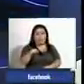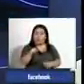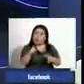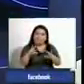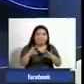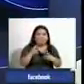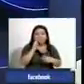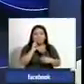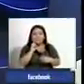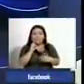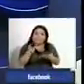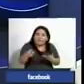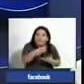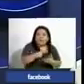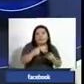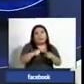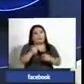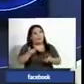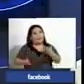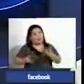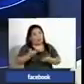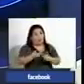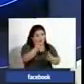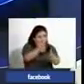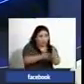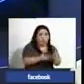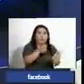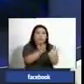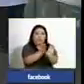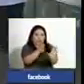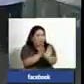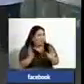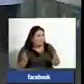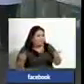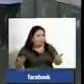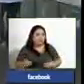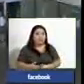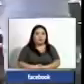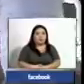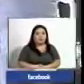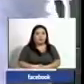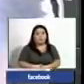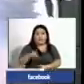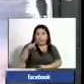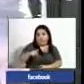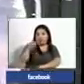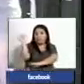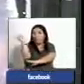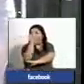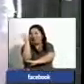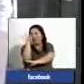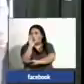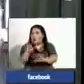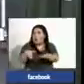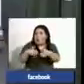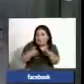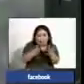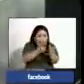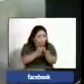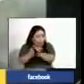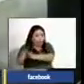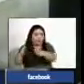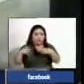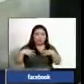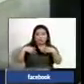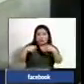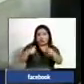deseable, pero probable. De esto hablamos con un psicólogo. El estado de emergencia y los protocolos de salud